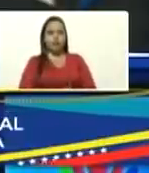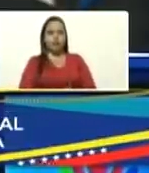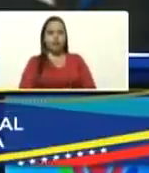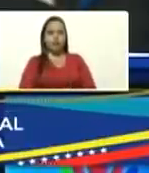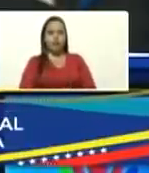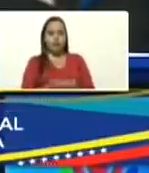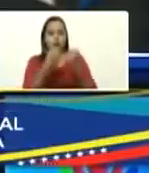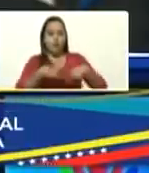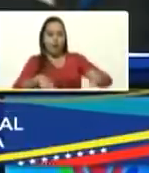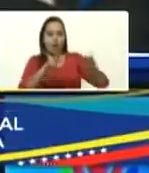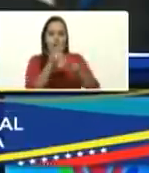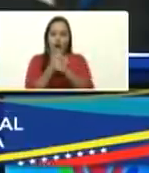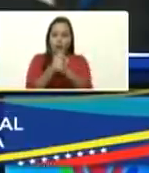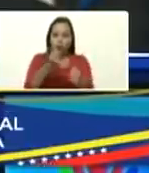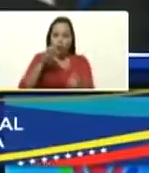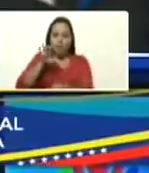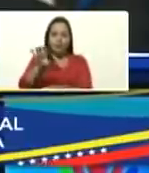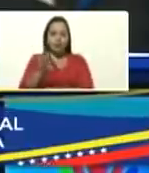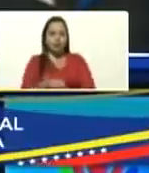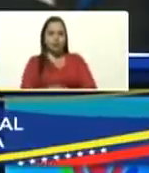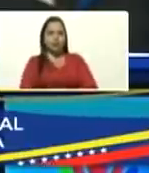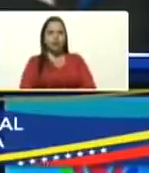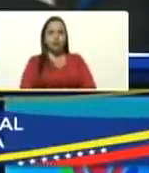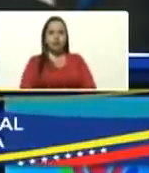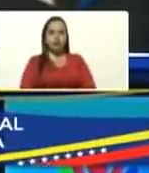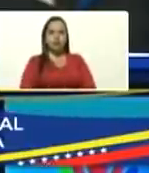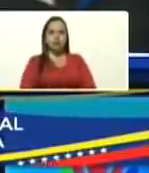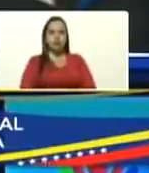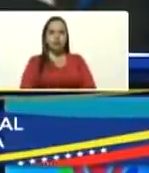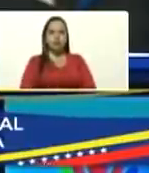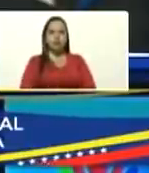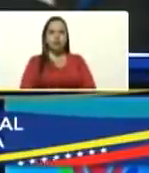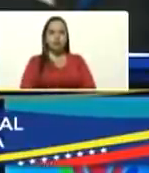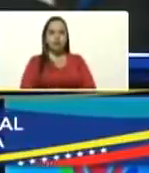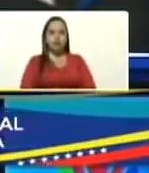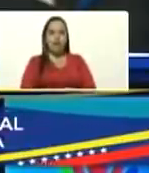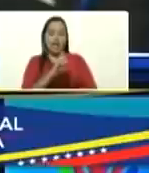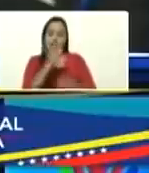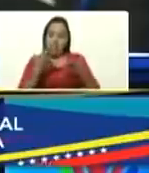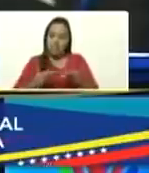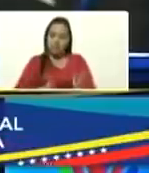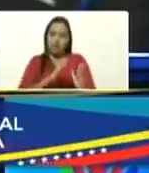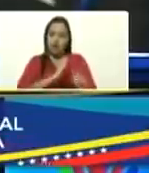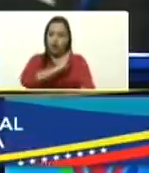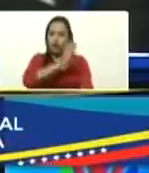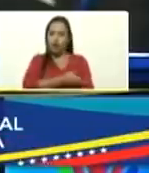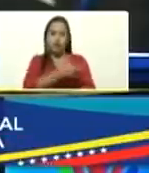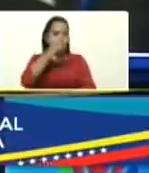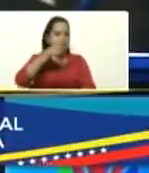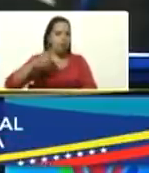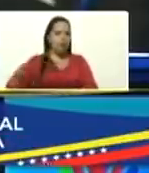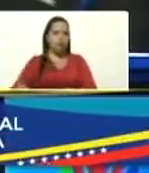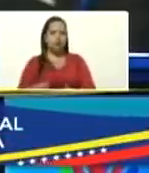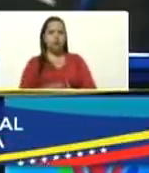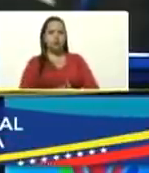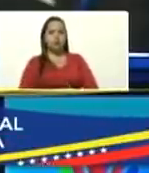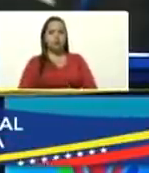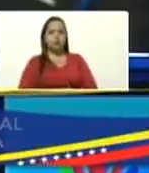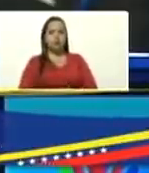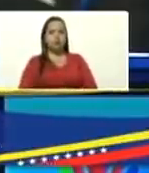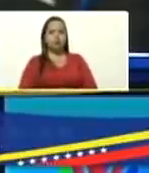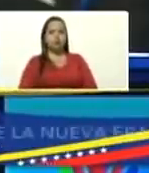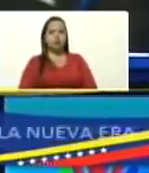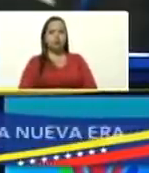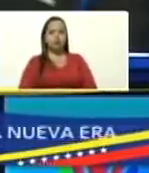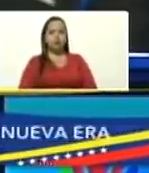los valores del amor a la patria, el renacimiento de la fuerza del poder popular.